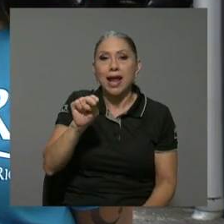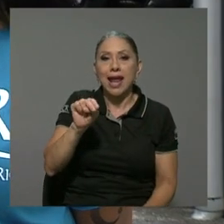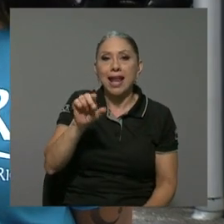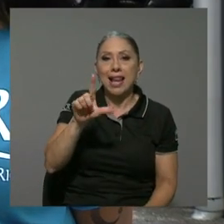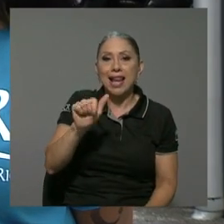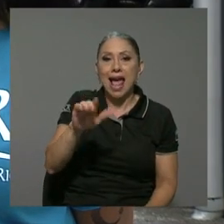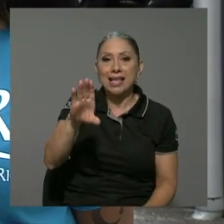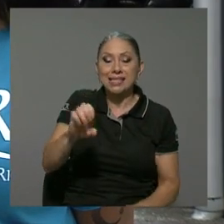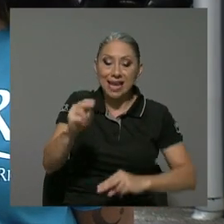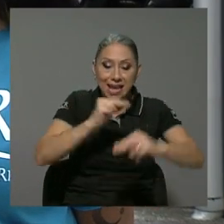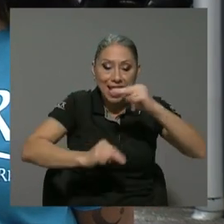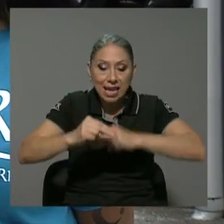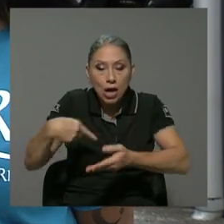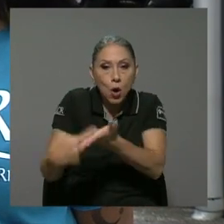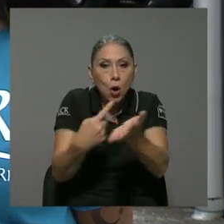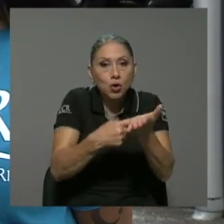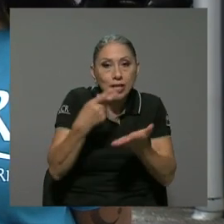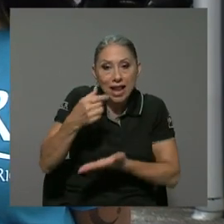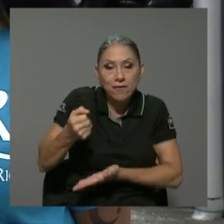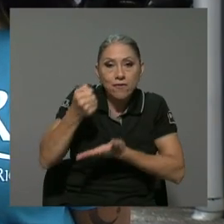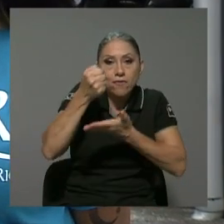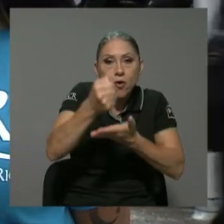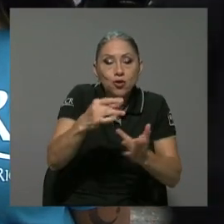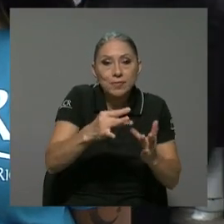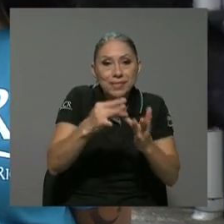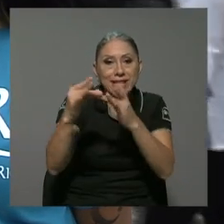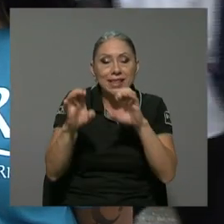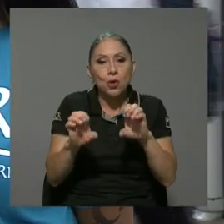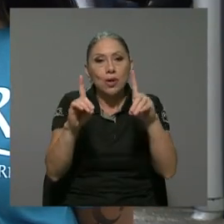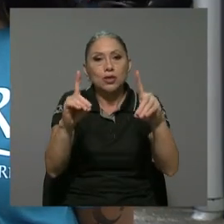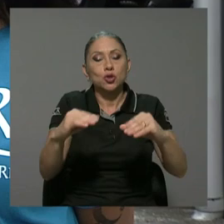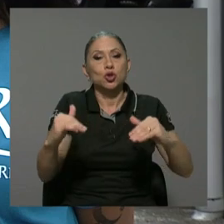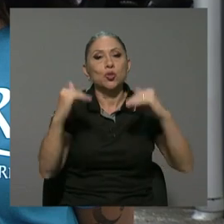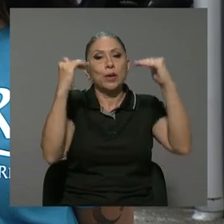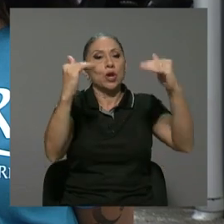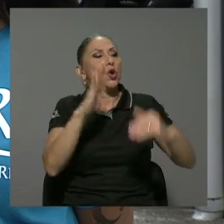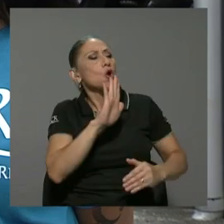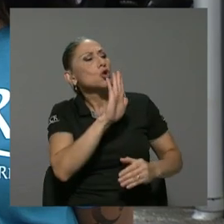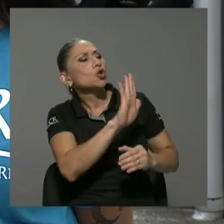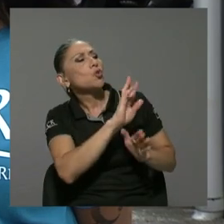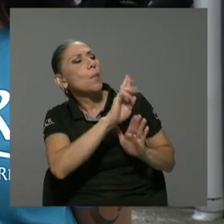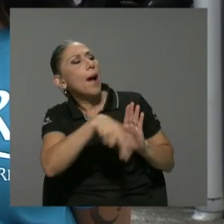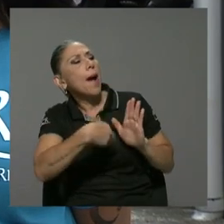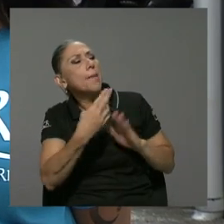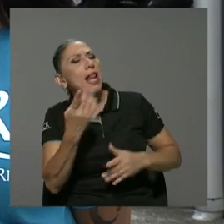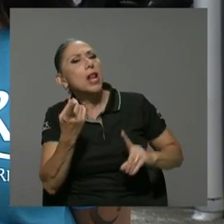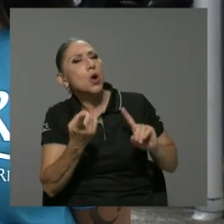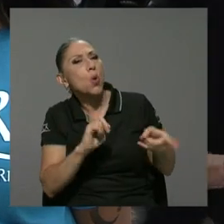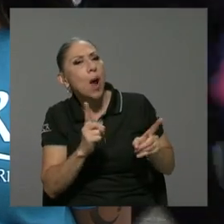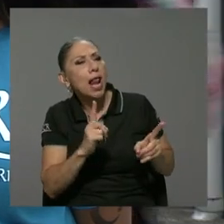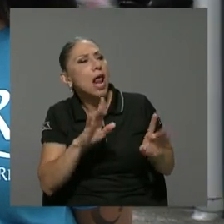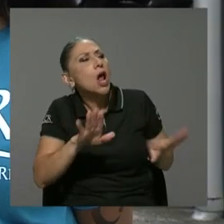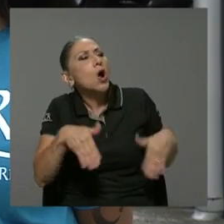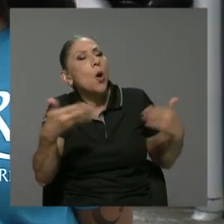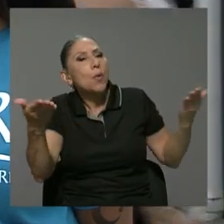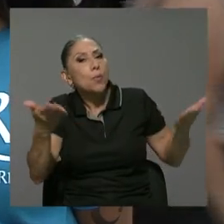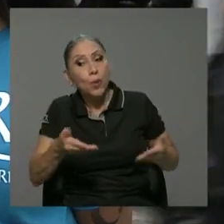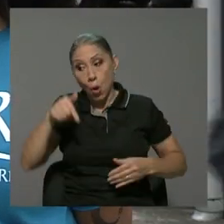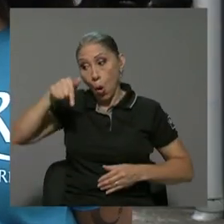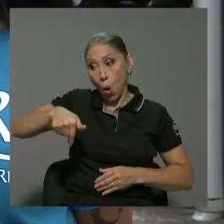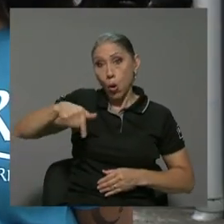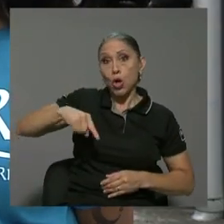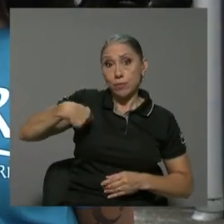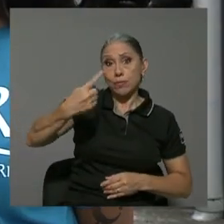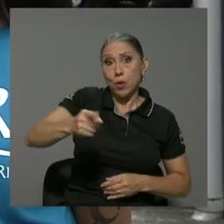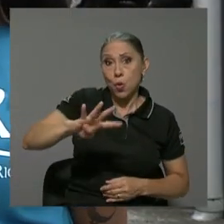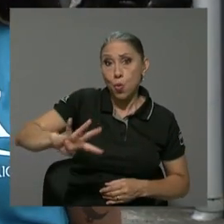Fondo Especial de Educación Superior. ¿Cuál ha sido tu papel ahí? ¿Cómo se ha recibido? Hoy van a tener la cuarta sesión de negociación.